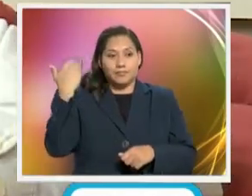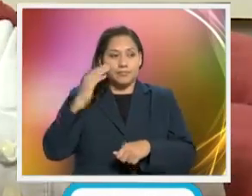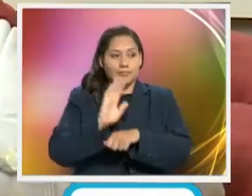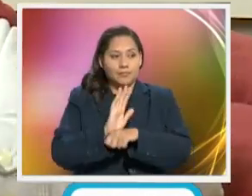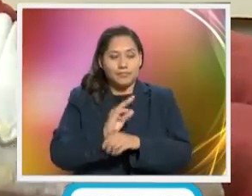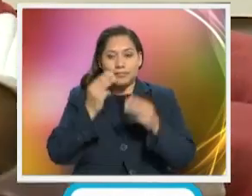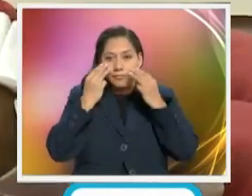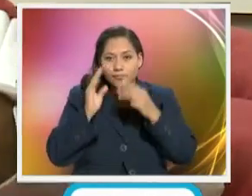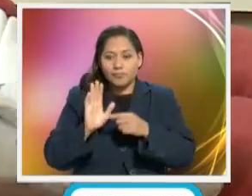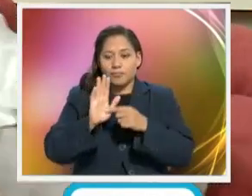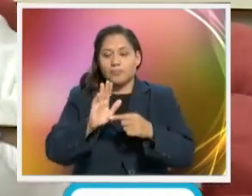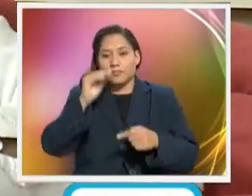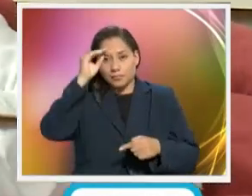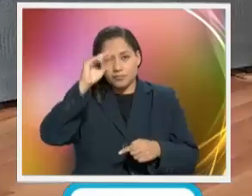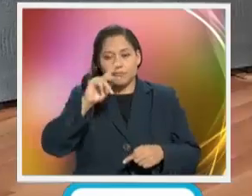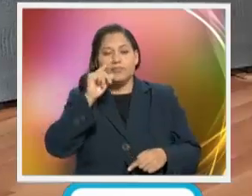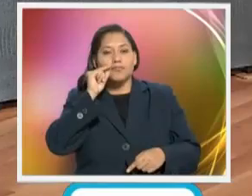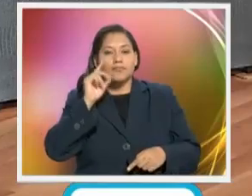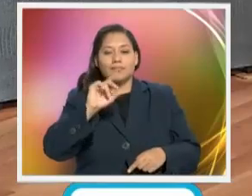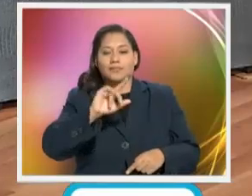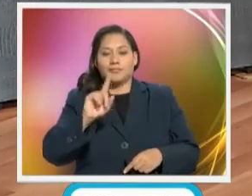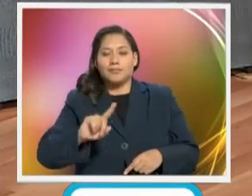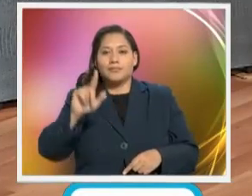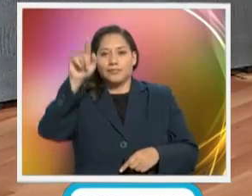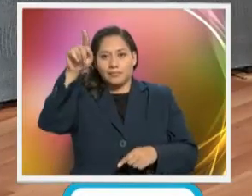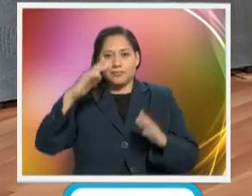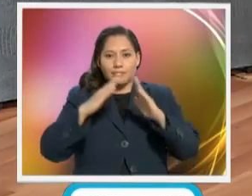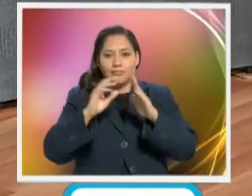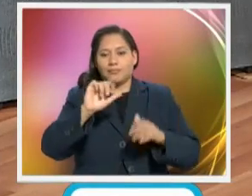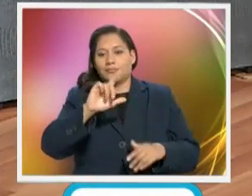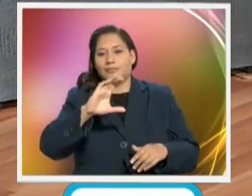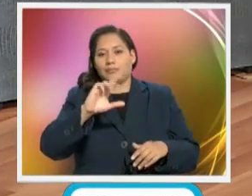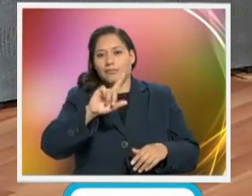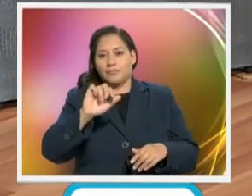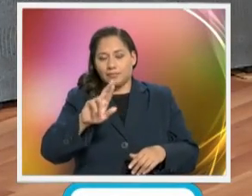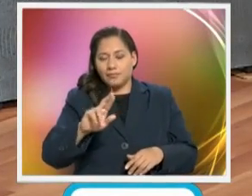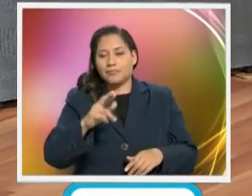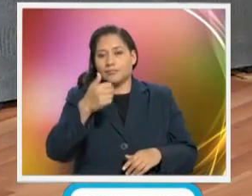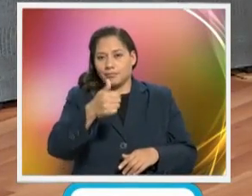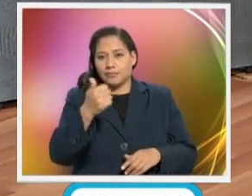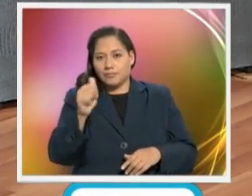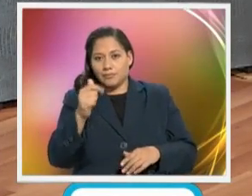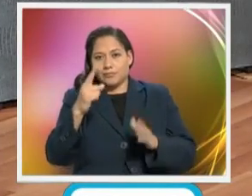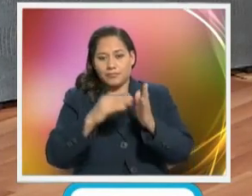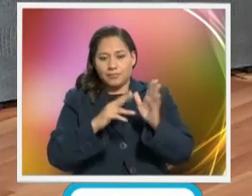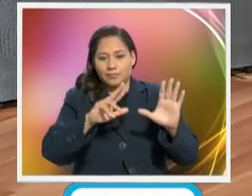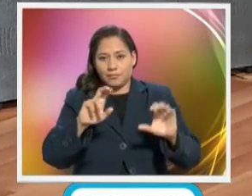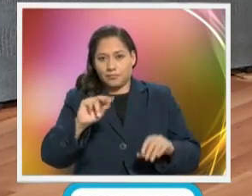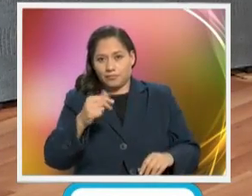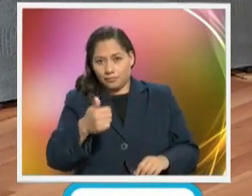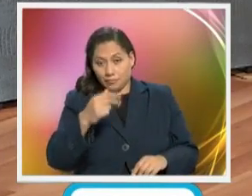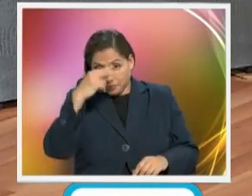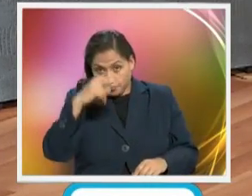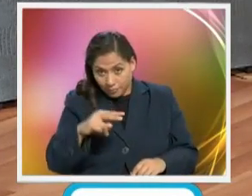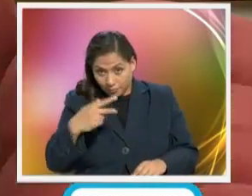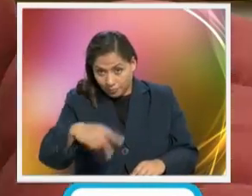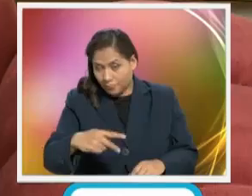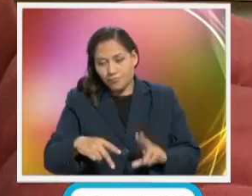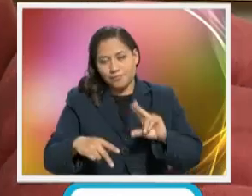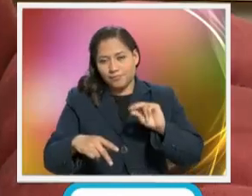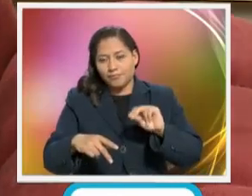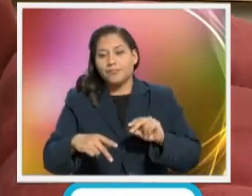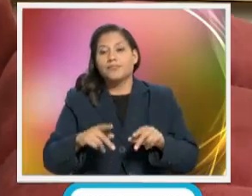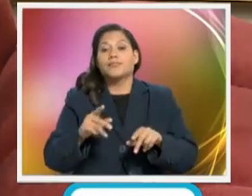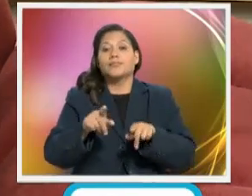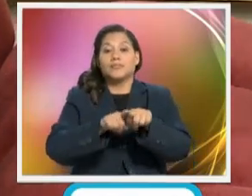se le mostraron a don Porfirio Díaz en el Alcázar el 6 de agosto de 1896 no eran mexicanas, sino eran las películas